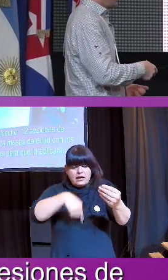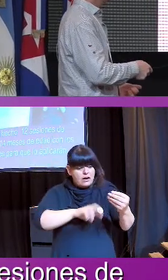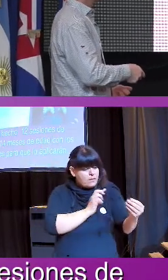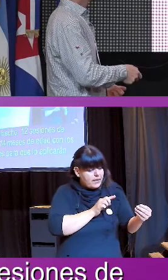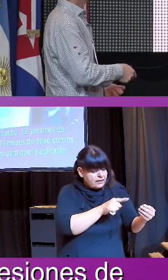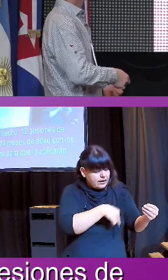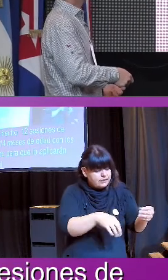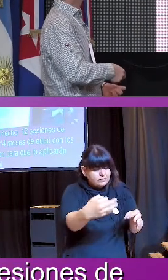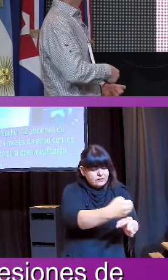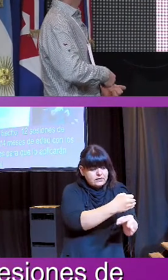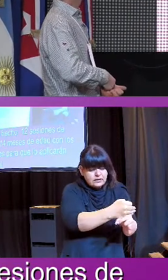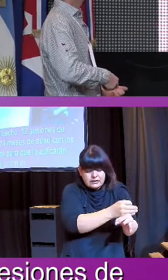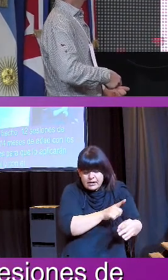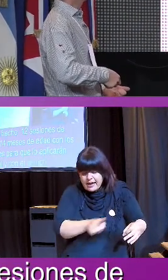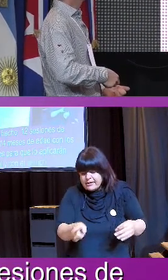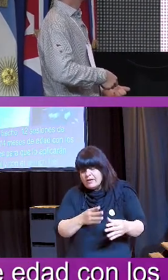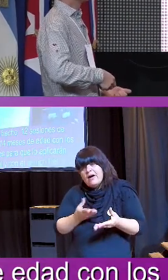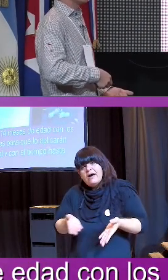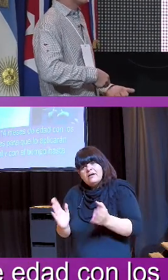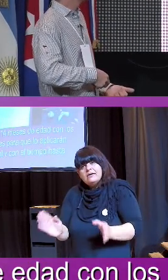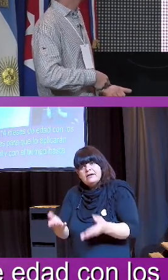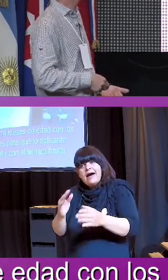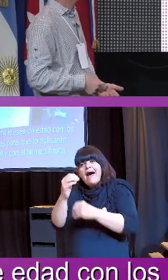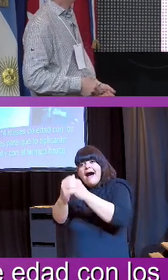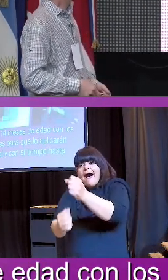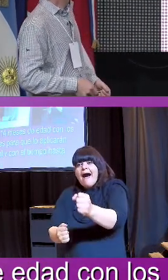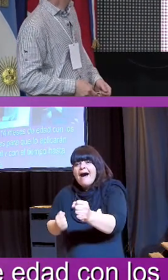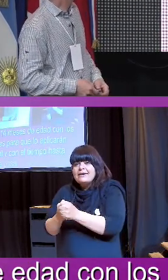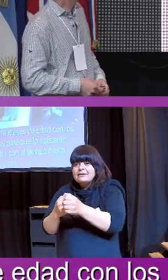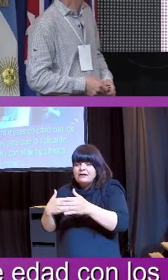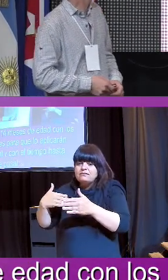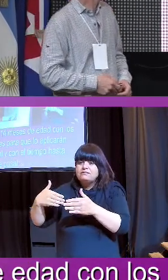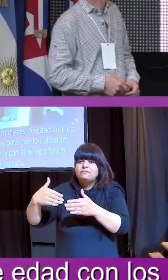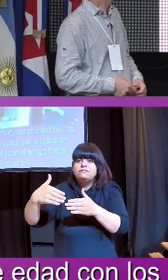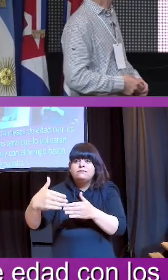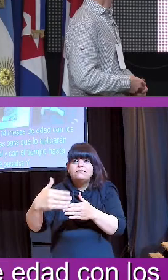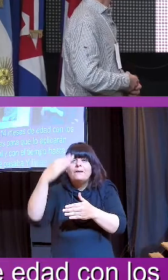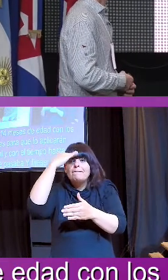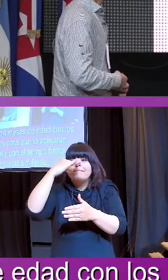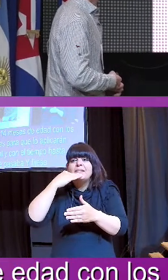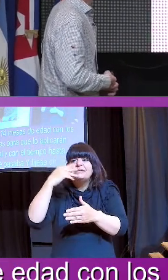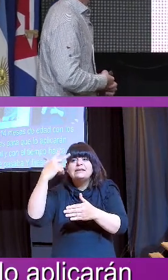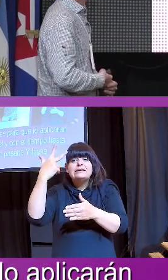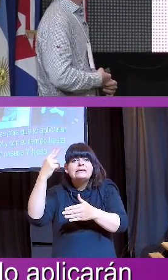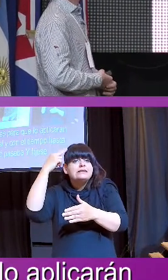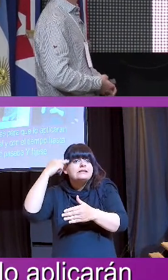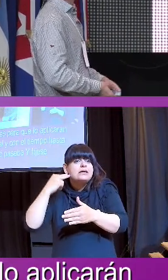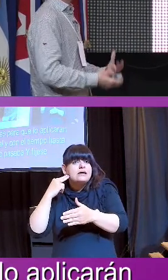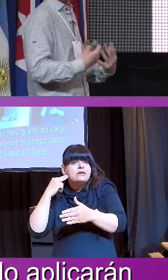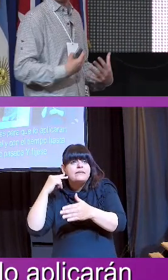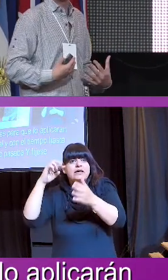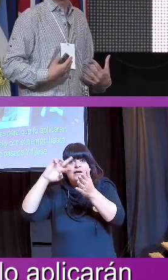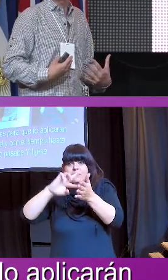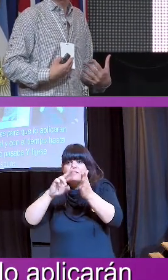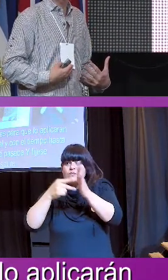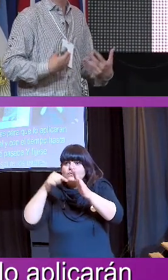al final y con el tiempo hasta los 39 meses lo siguieron a ver qué pasaba y, fíjense, encontraron un efecto significativo sobre